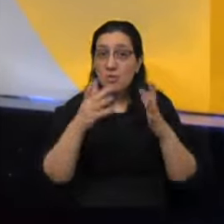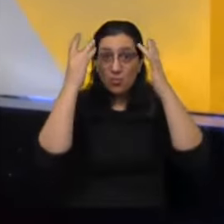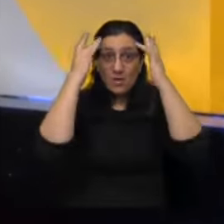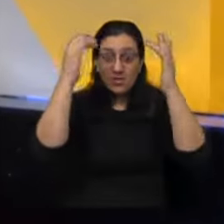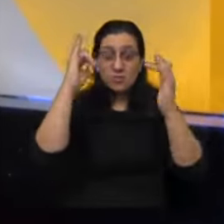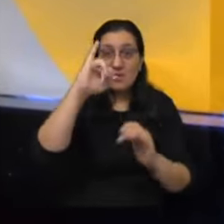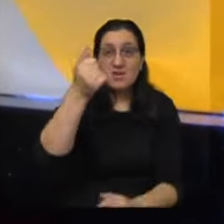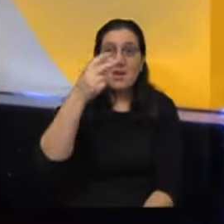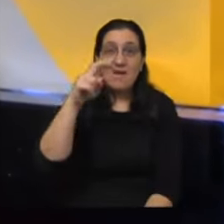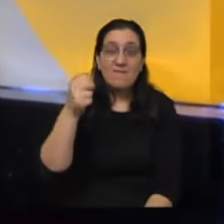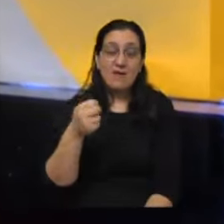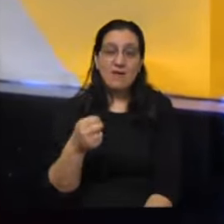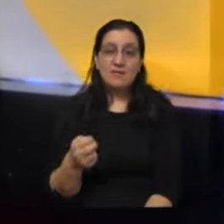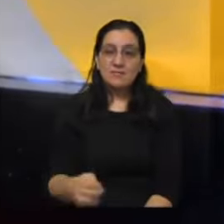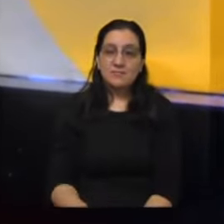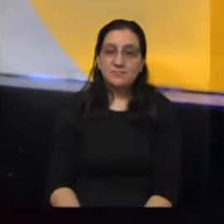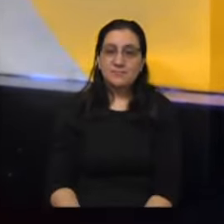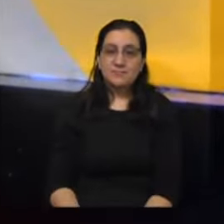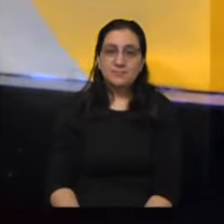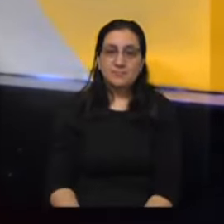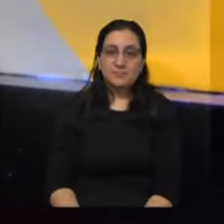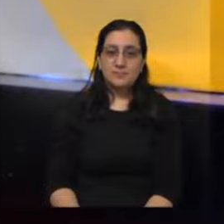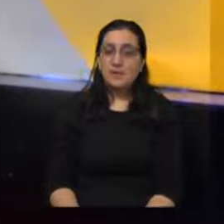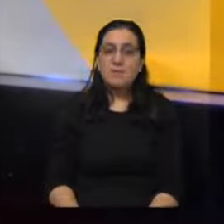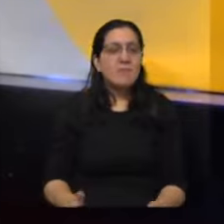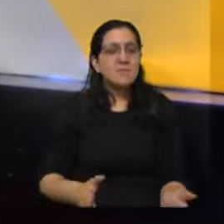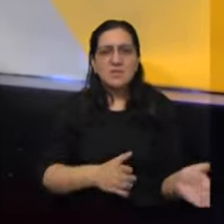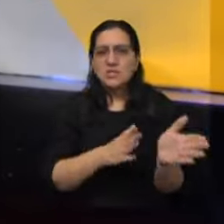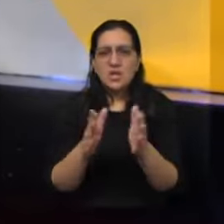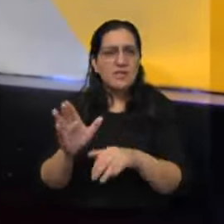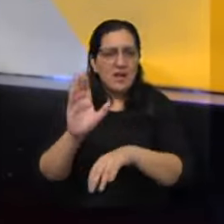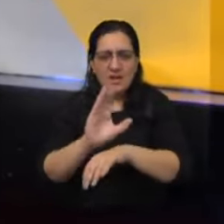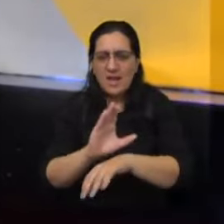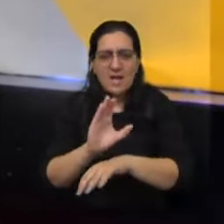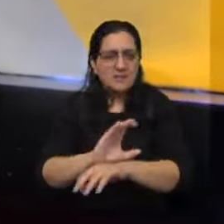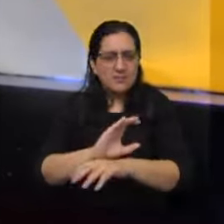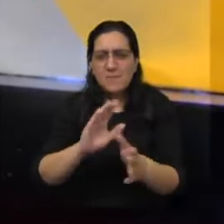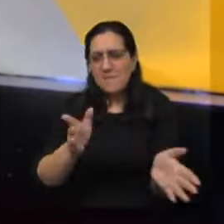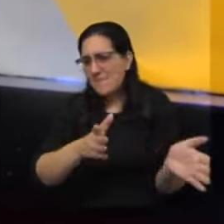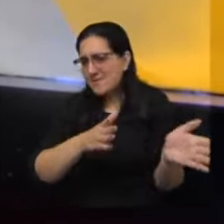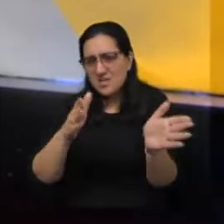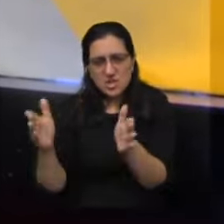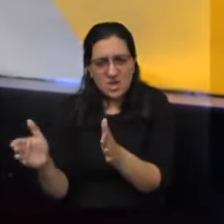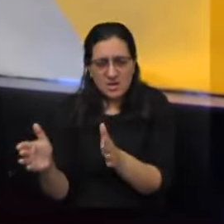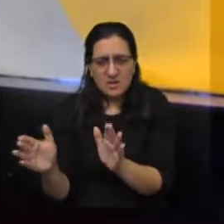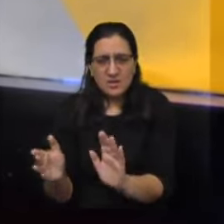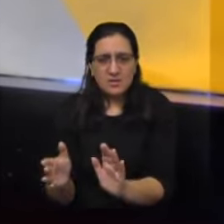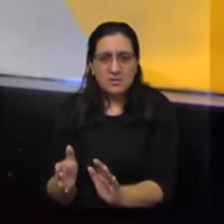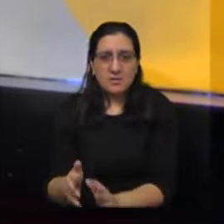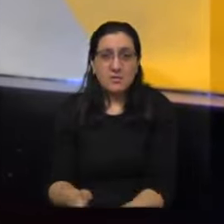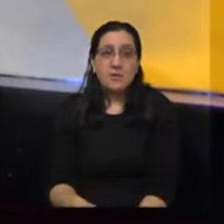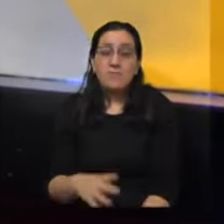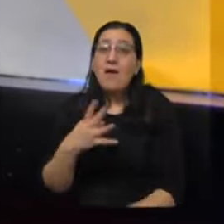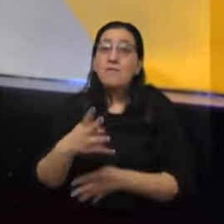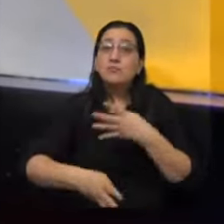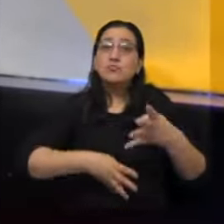que va mucho más allá de las clases, los rendimientos escolares, va más allá de eso. Va al